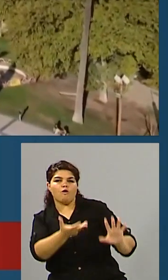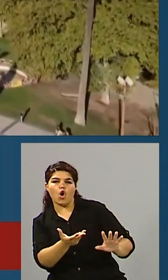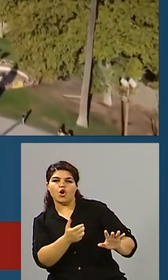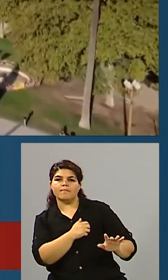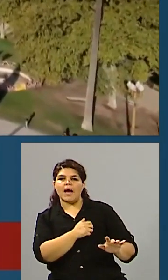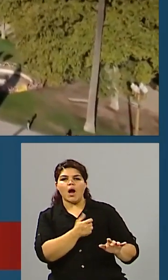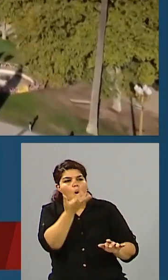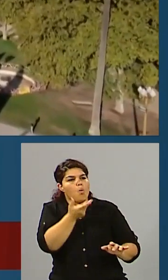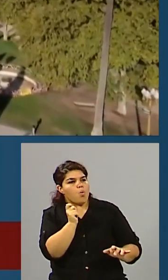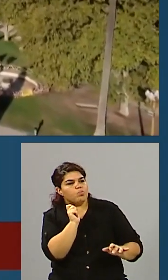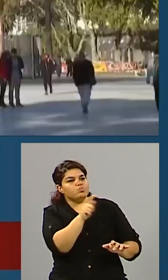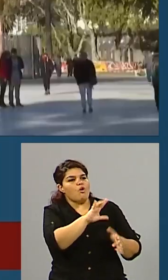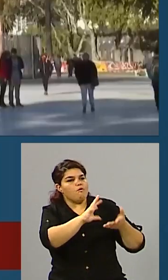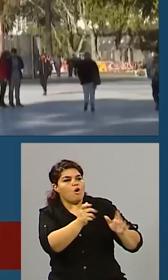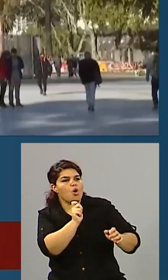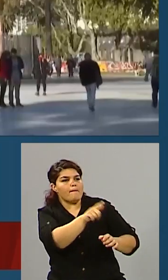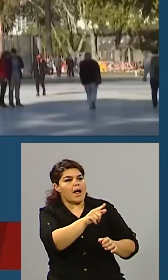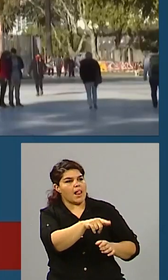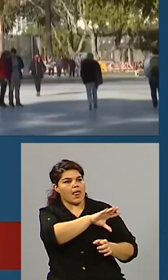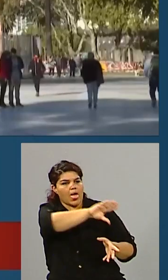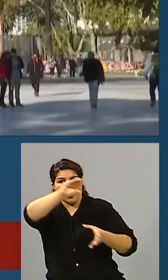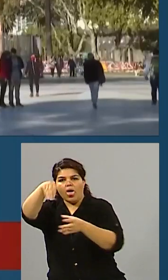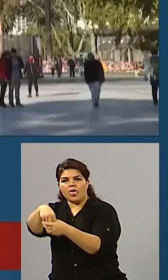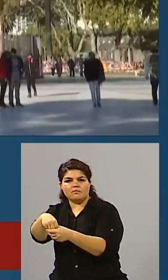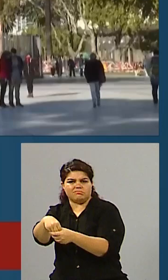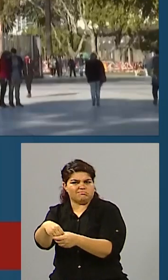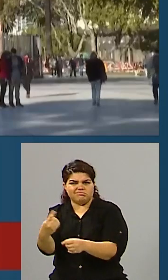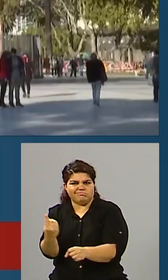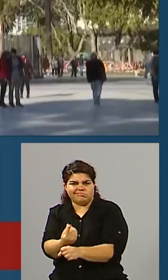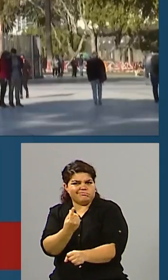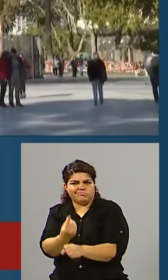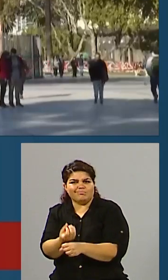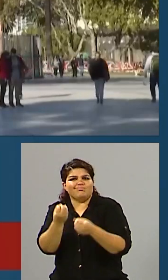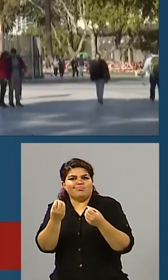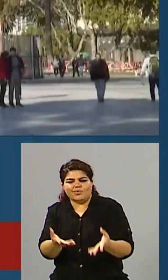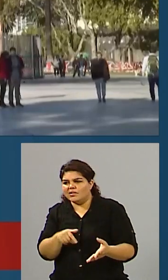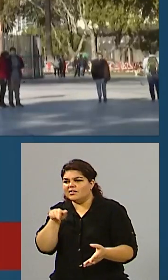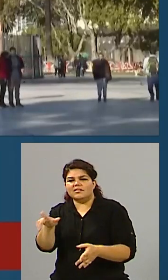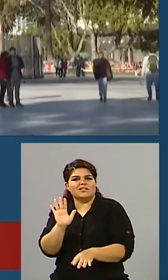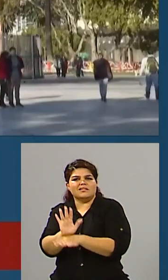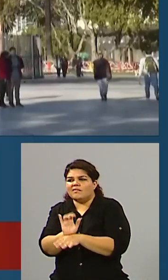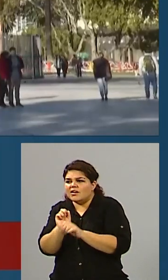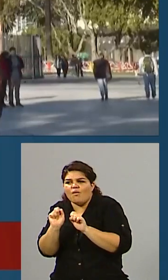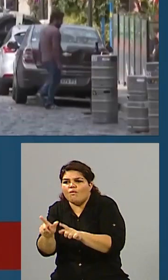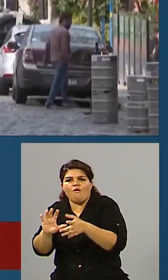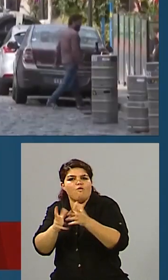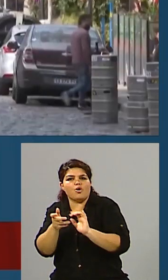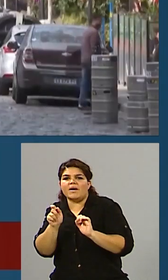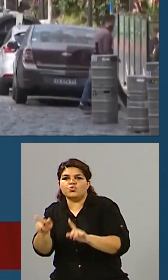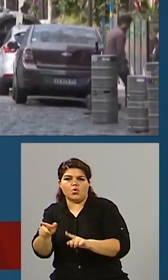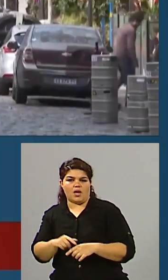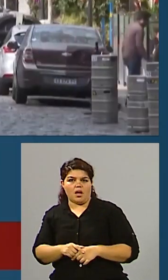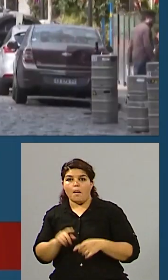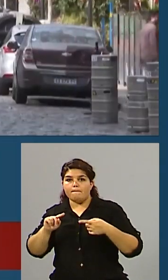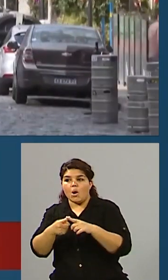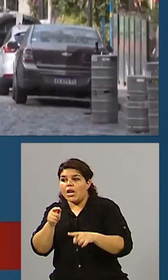información o de posicionamientos que vayan más desde el lado de la política, posiblemente tengamos